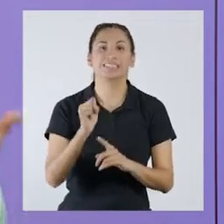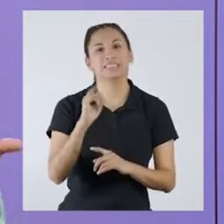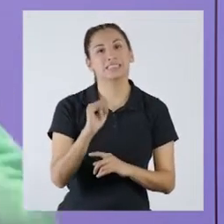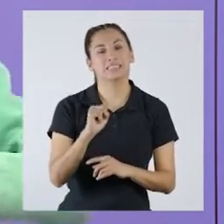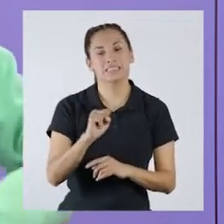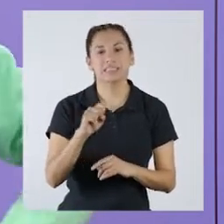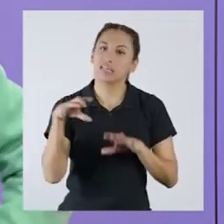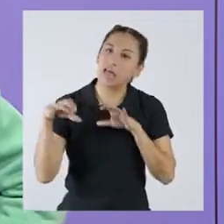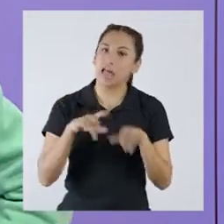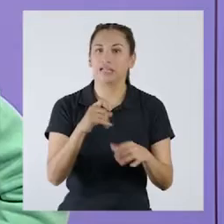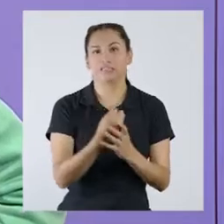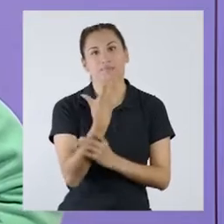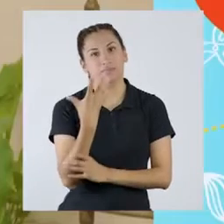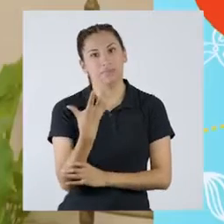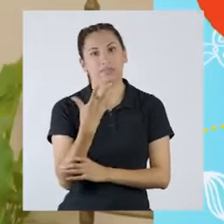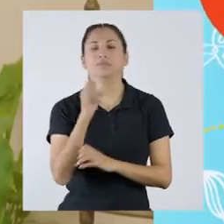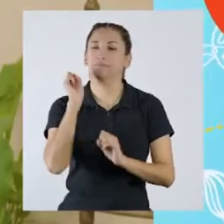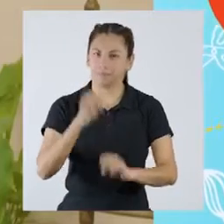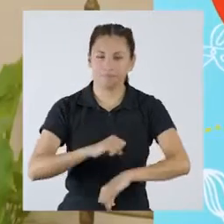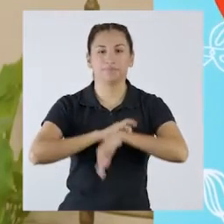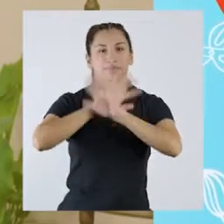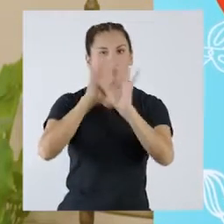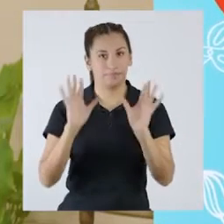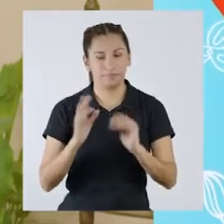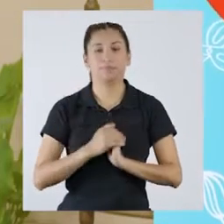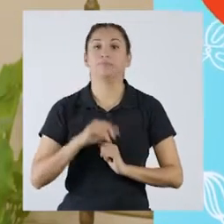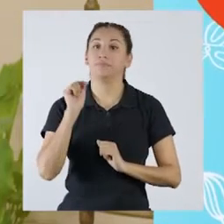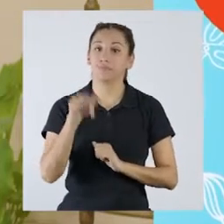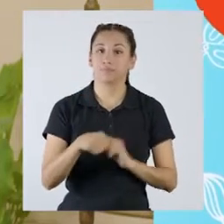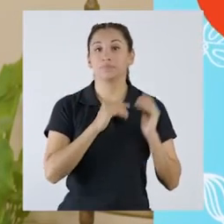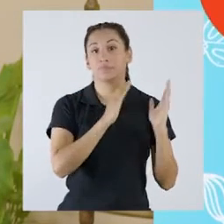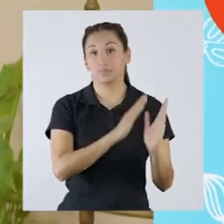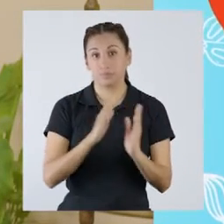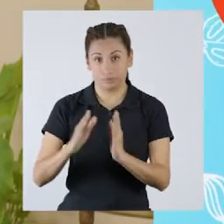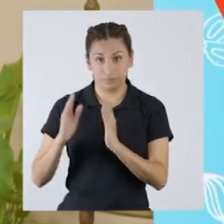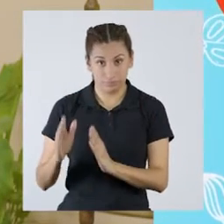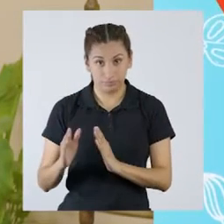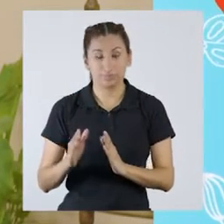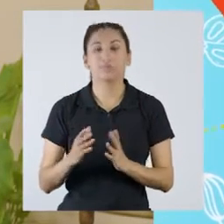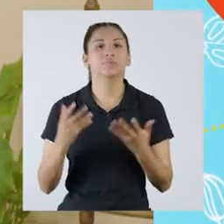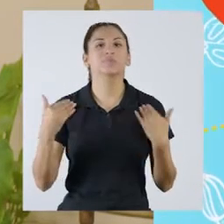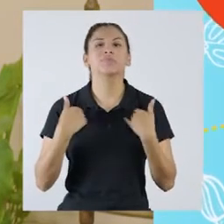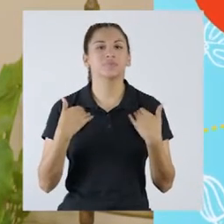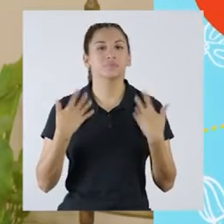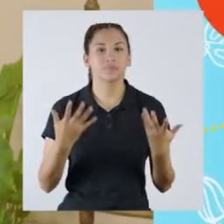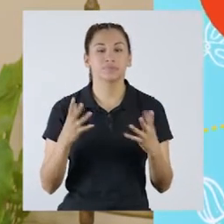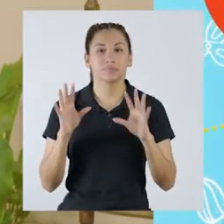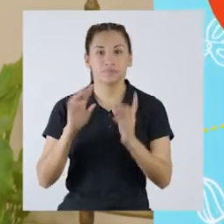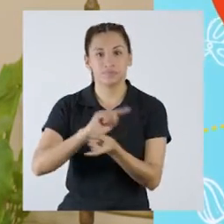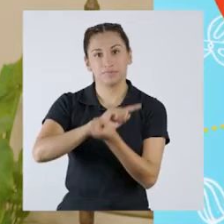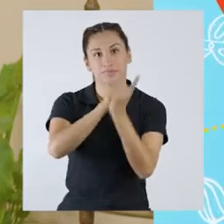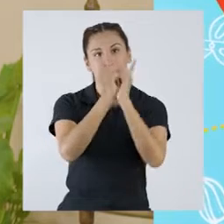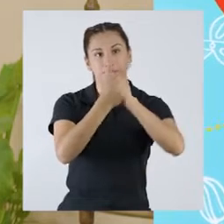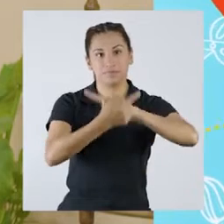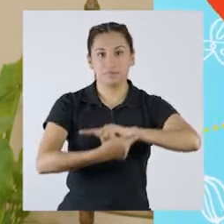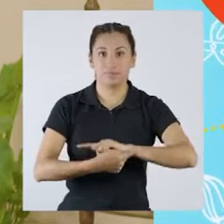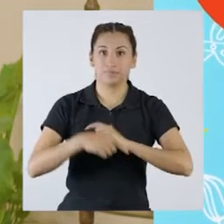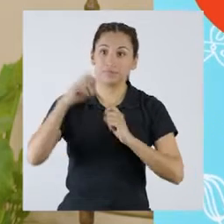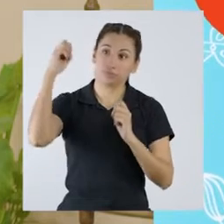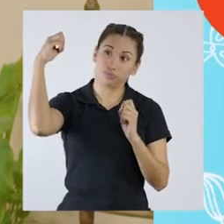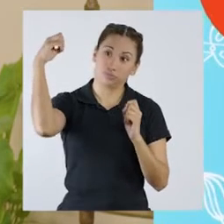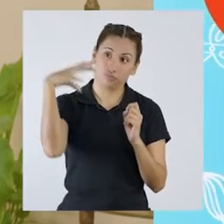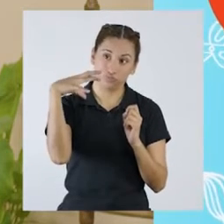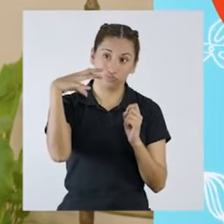fotosíntesis que realizan las plantas? Por supuesto, el proceso de fotosíntesis consiste en transformar la